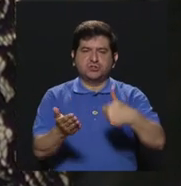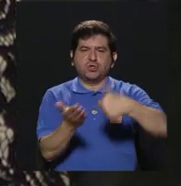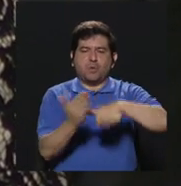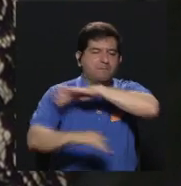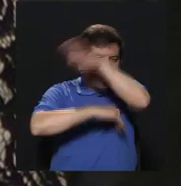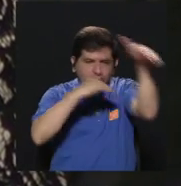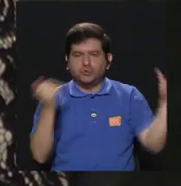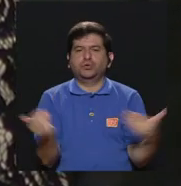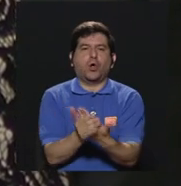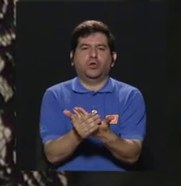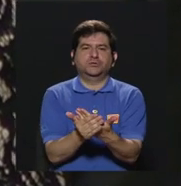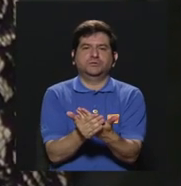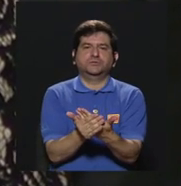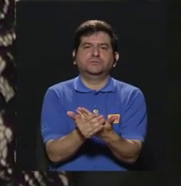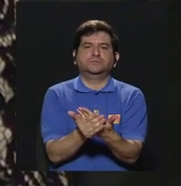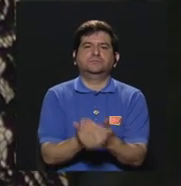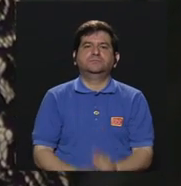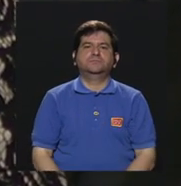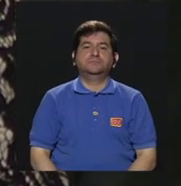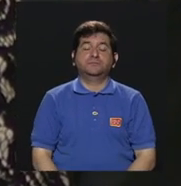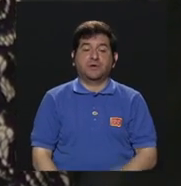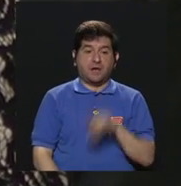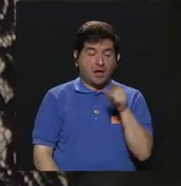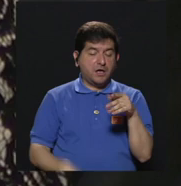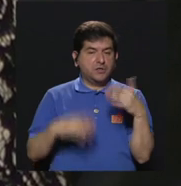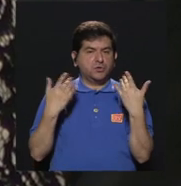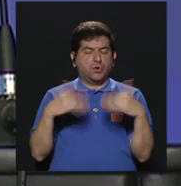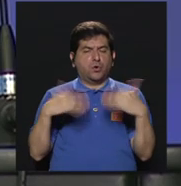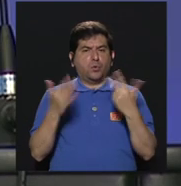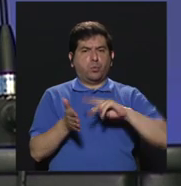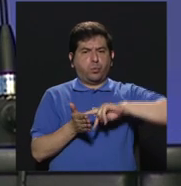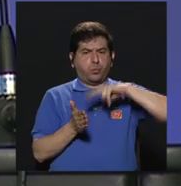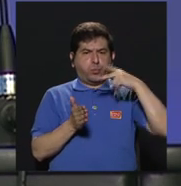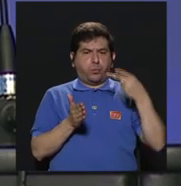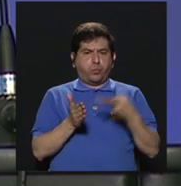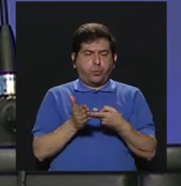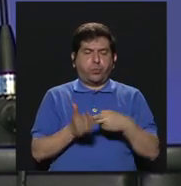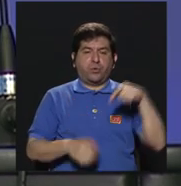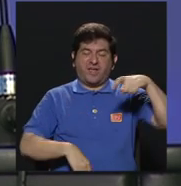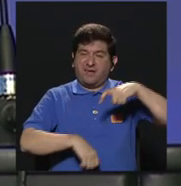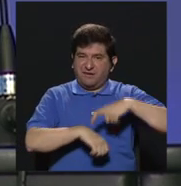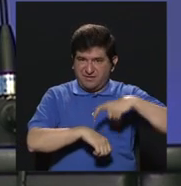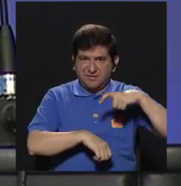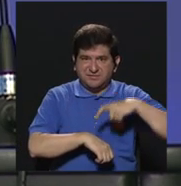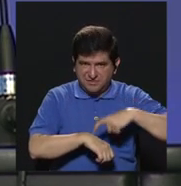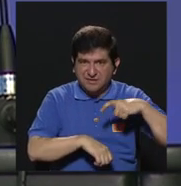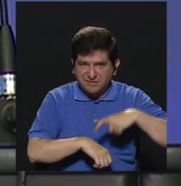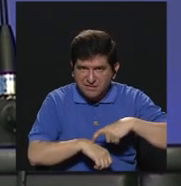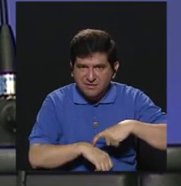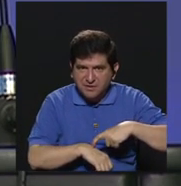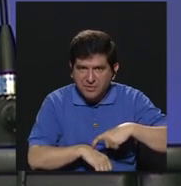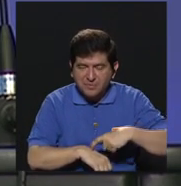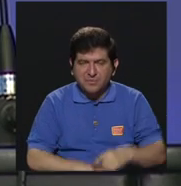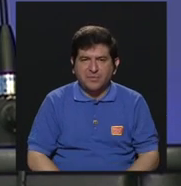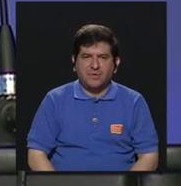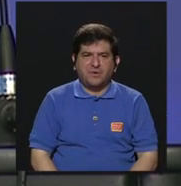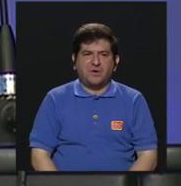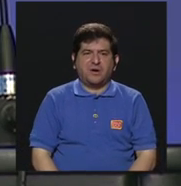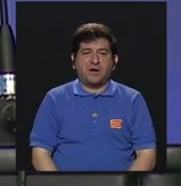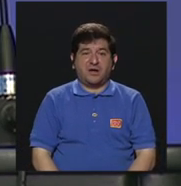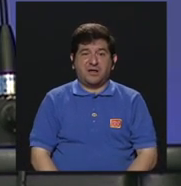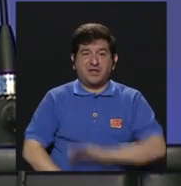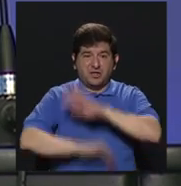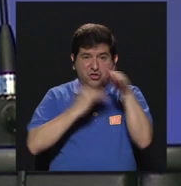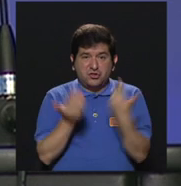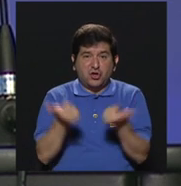de la totalidad, lo cual tiene un gran significado en estos tiempos en los cuales la